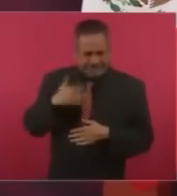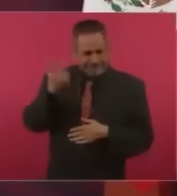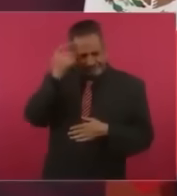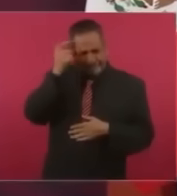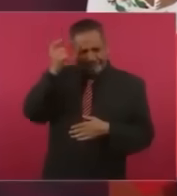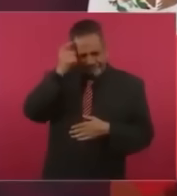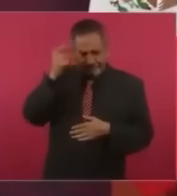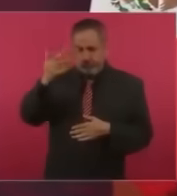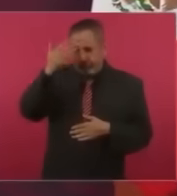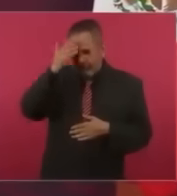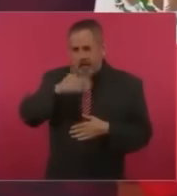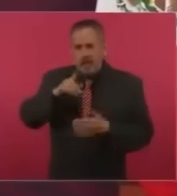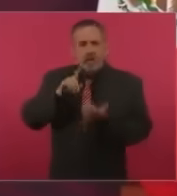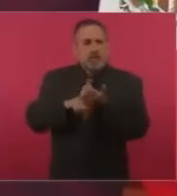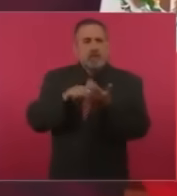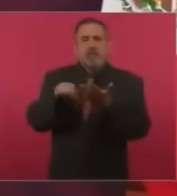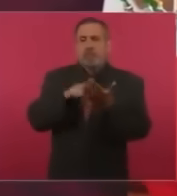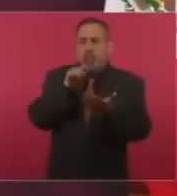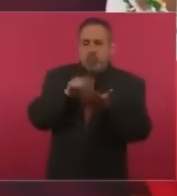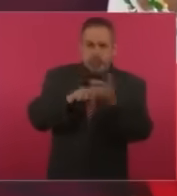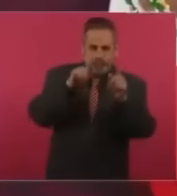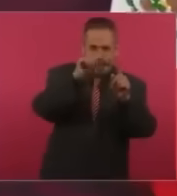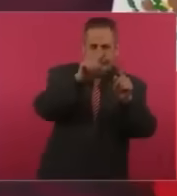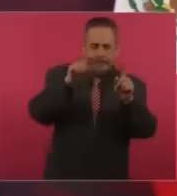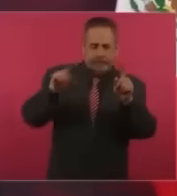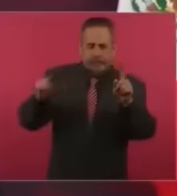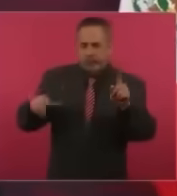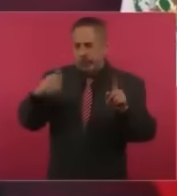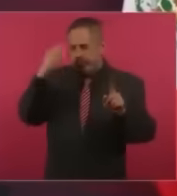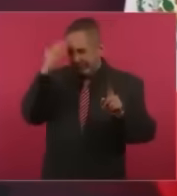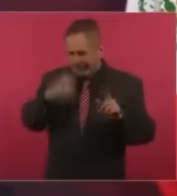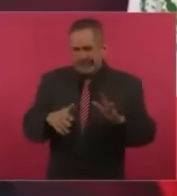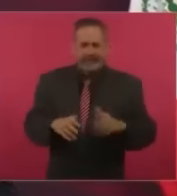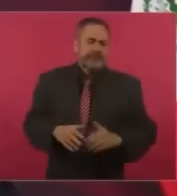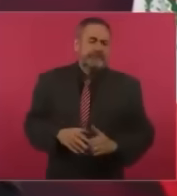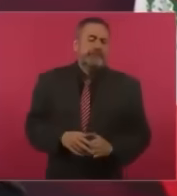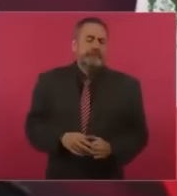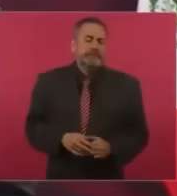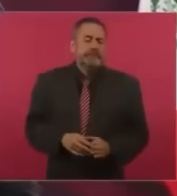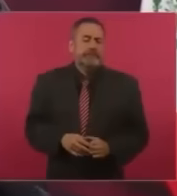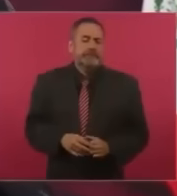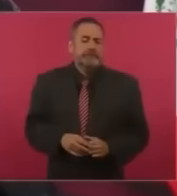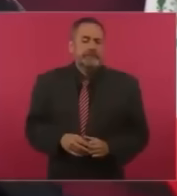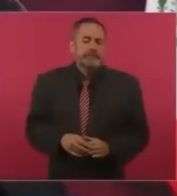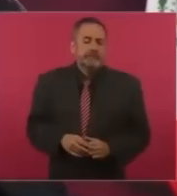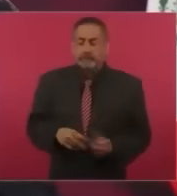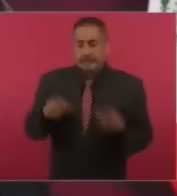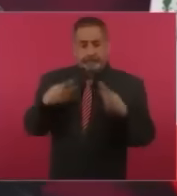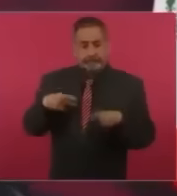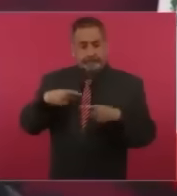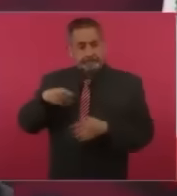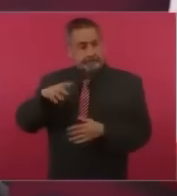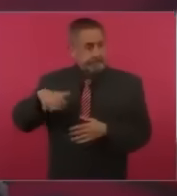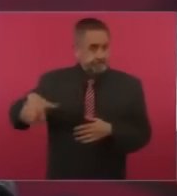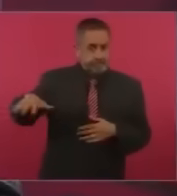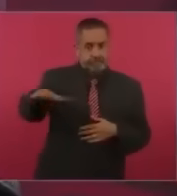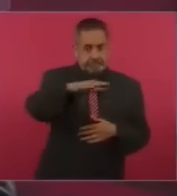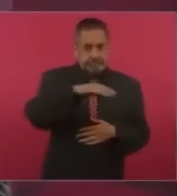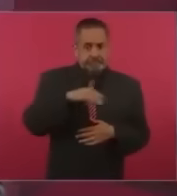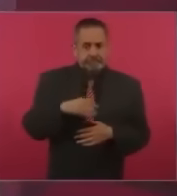rapaz incapaz de convivir con un poder constitucional autónomo el presidente emitió descalificaciones como